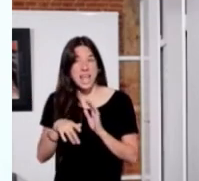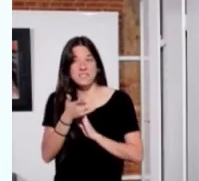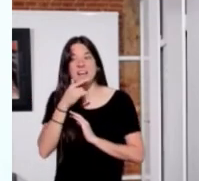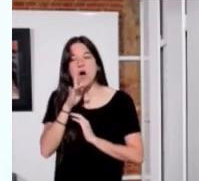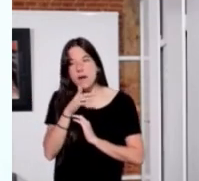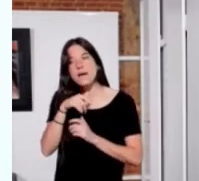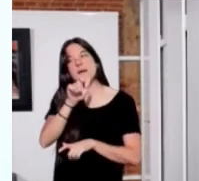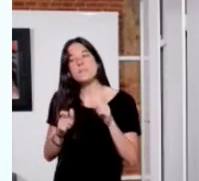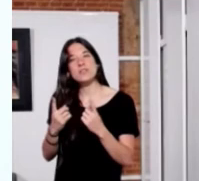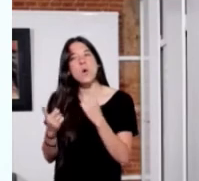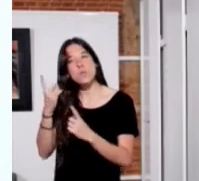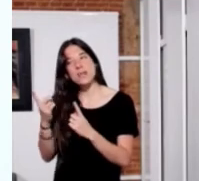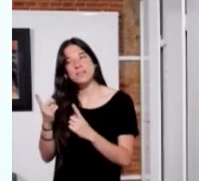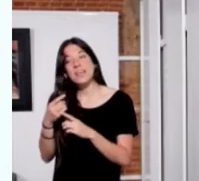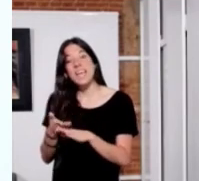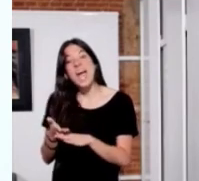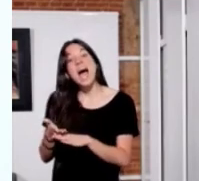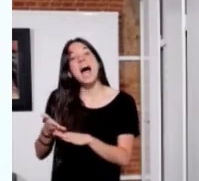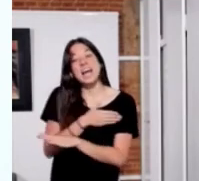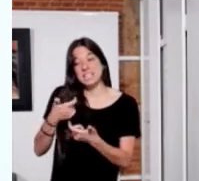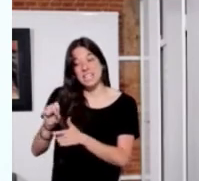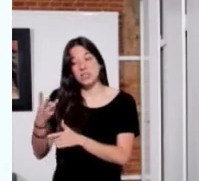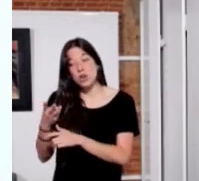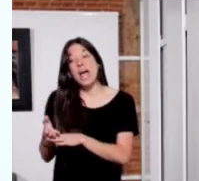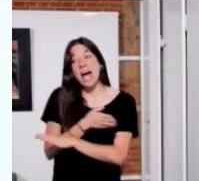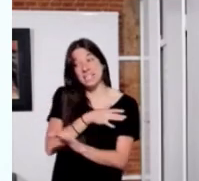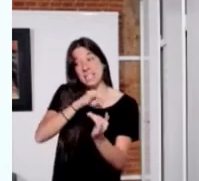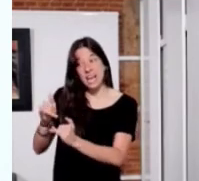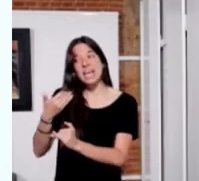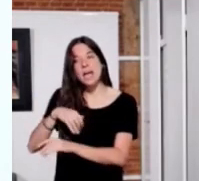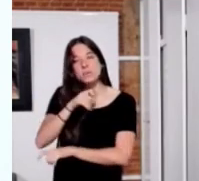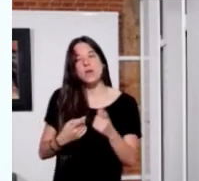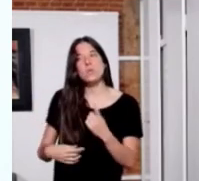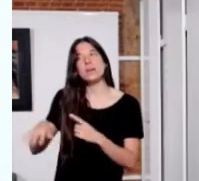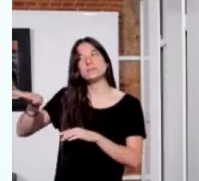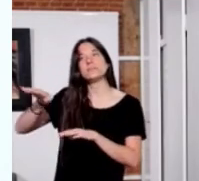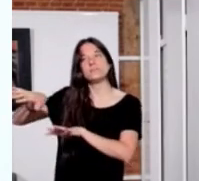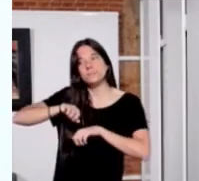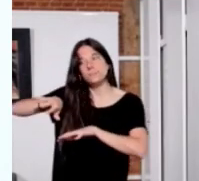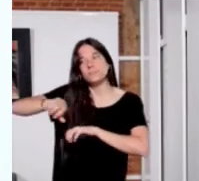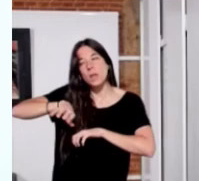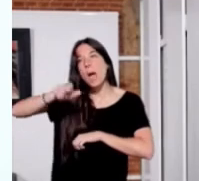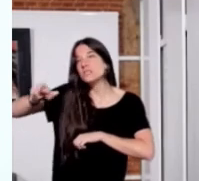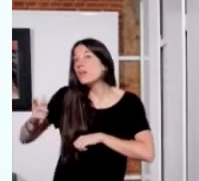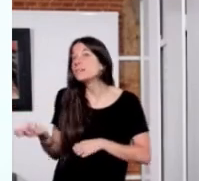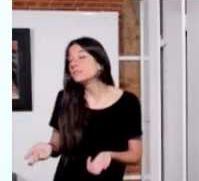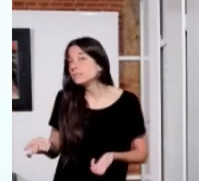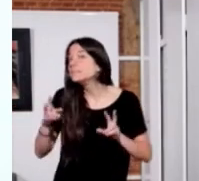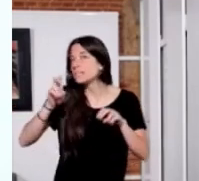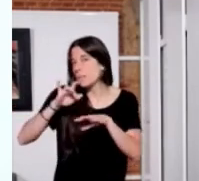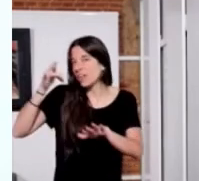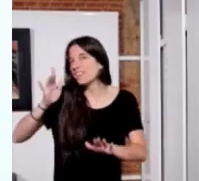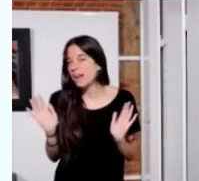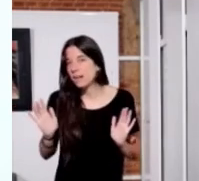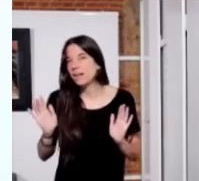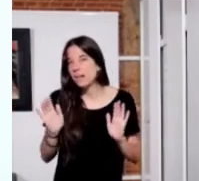gente que mucho antes que el tercer sector estuviera allí ya se estaban trayendo gente? Todo el tema del mundo digital.